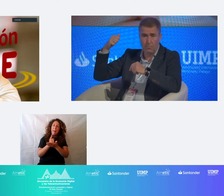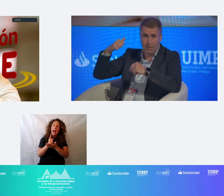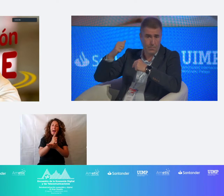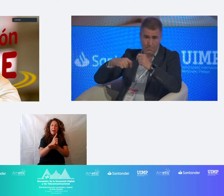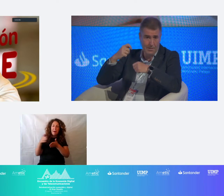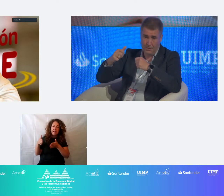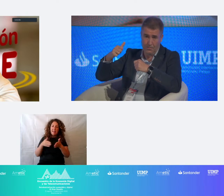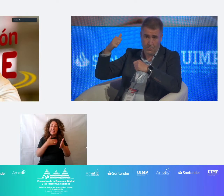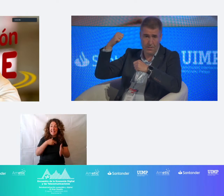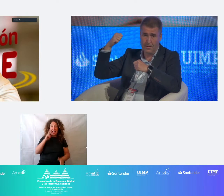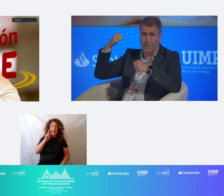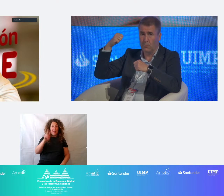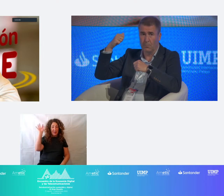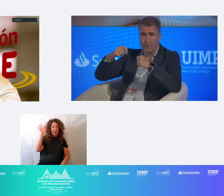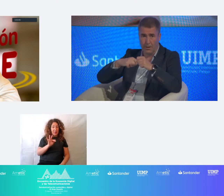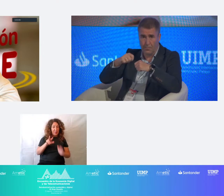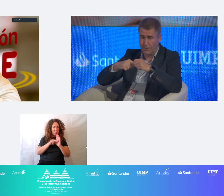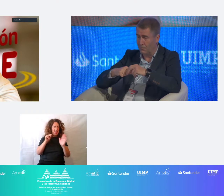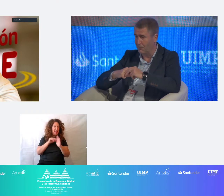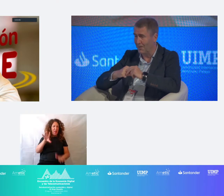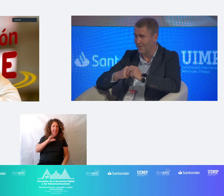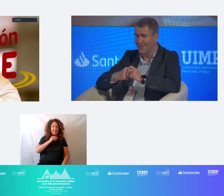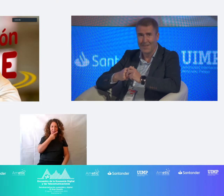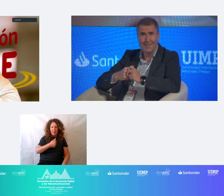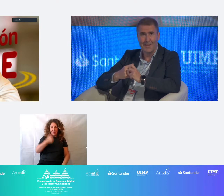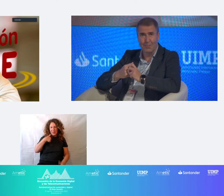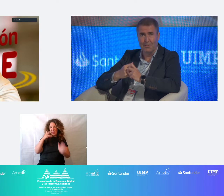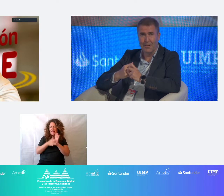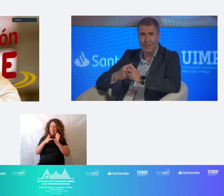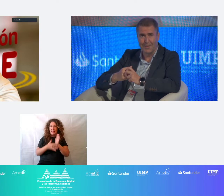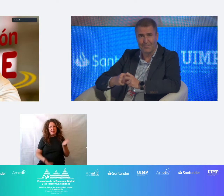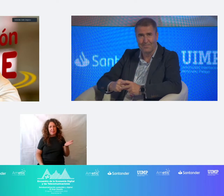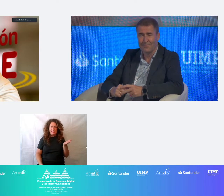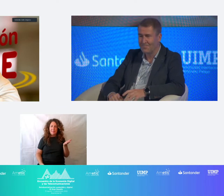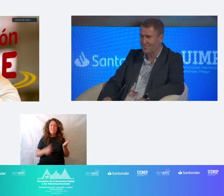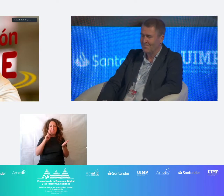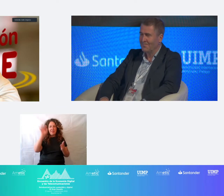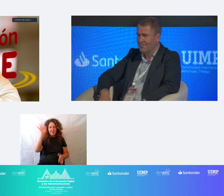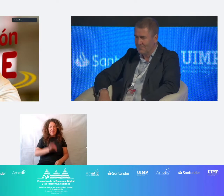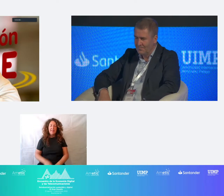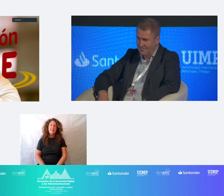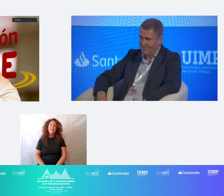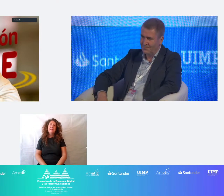vemos un vídeo y lo vais a entender mucho mejor que como yo lo explicado si podéis poner el vídeo